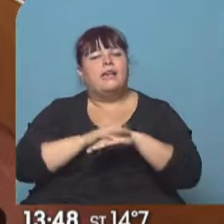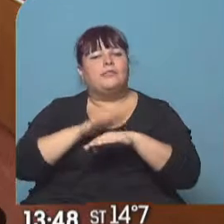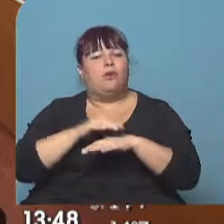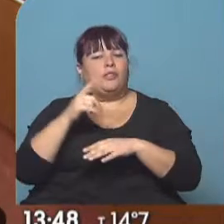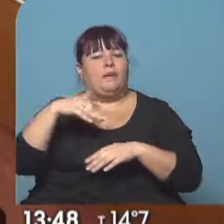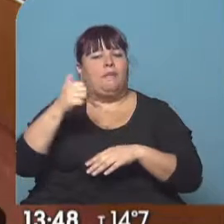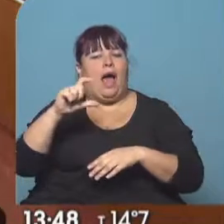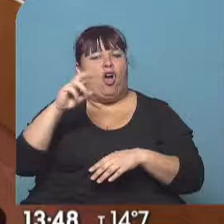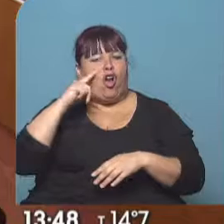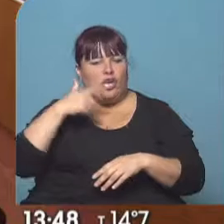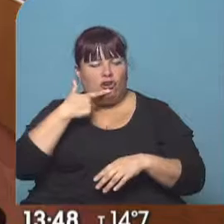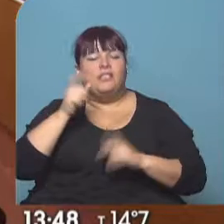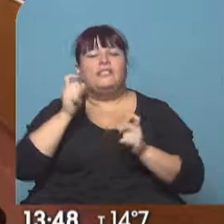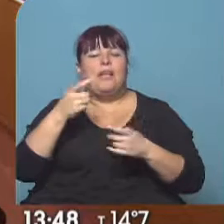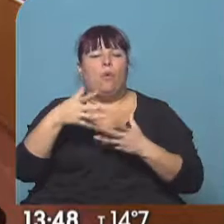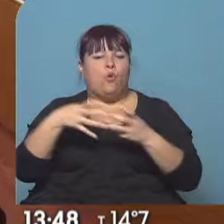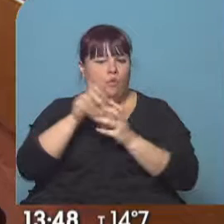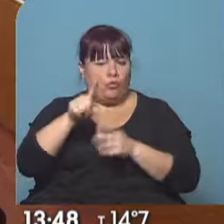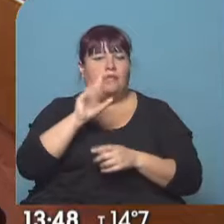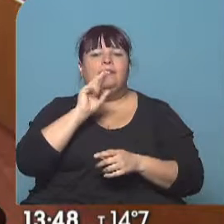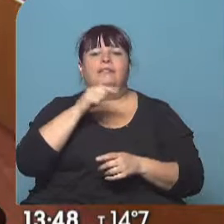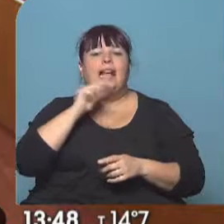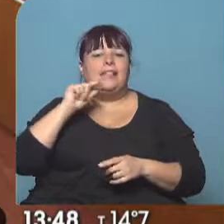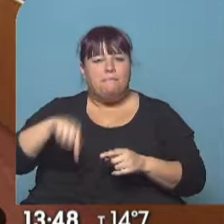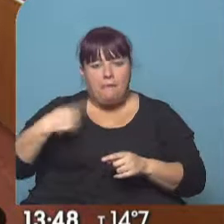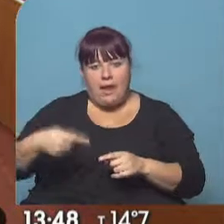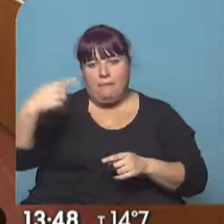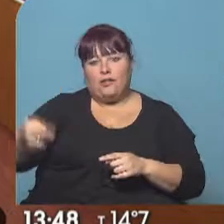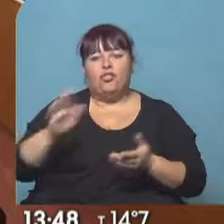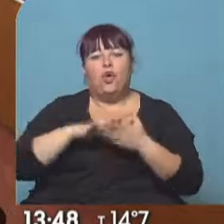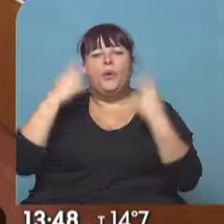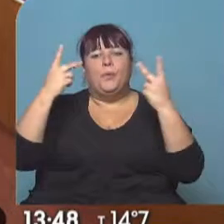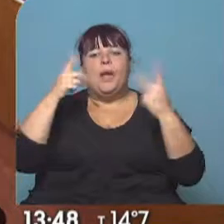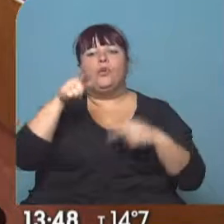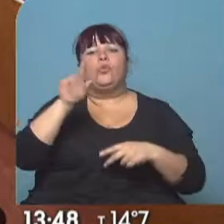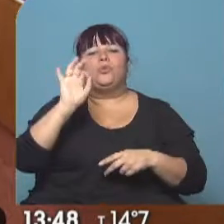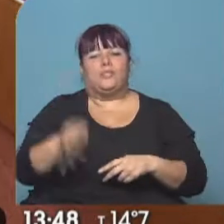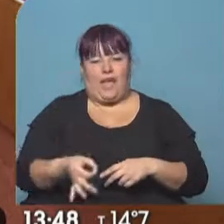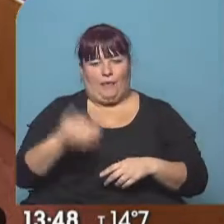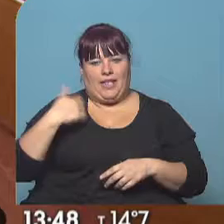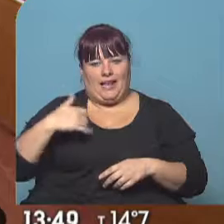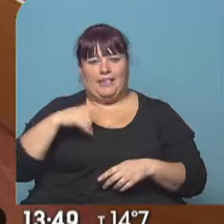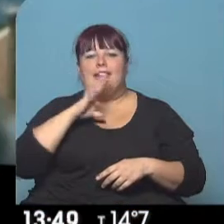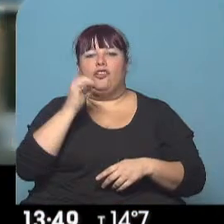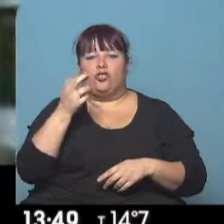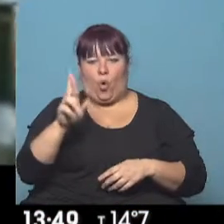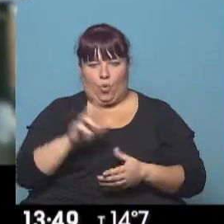los Macorinos. Se presenta también con su banda en La Trastienda mañana y pasado en el marco del tour Tú Sí Sabes, Argentina Tour.